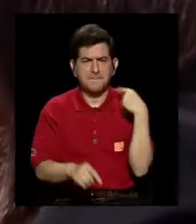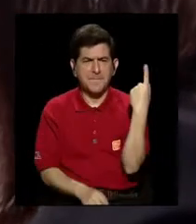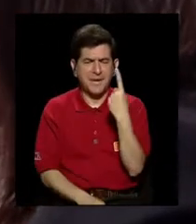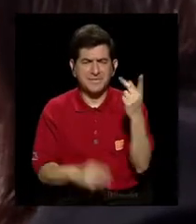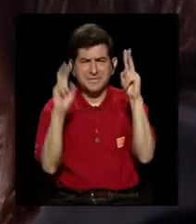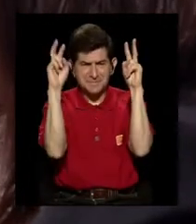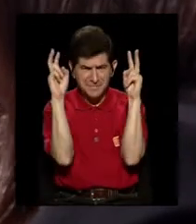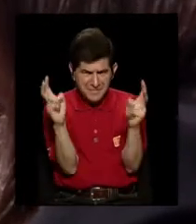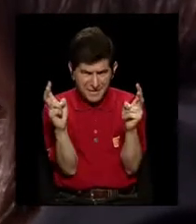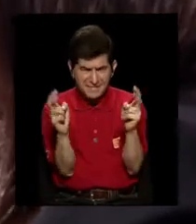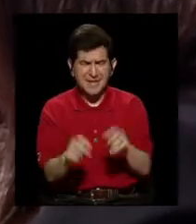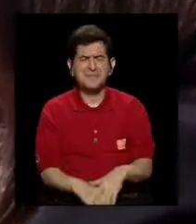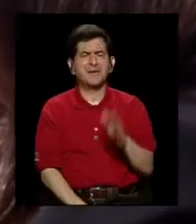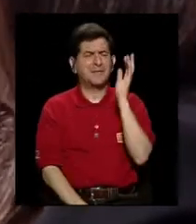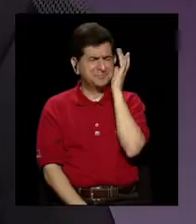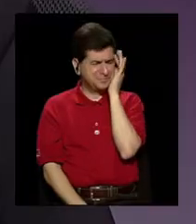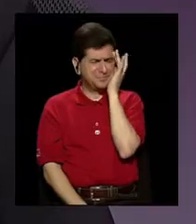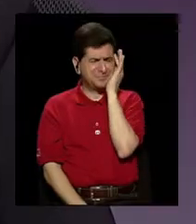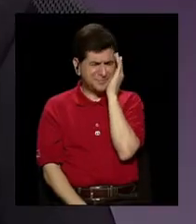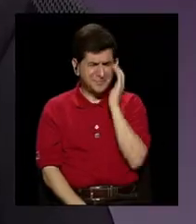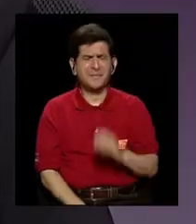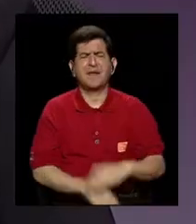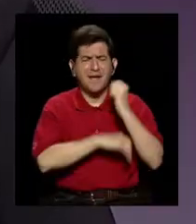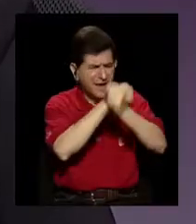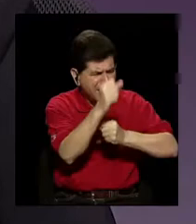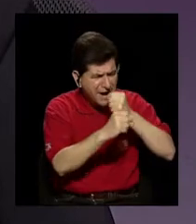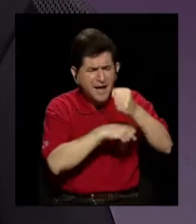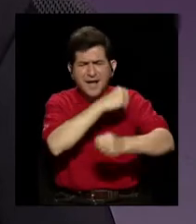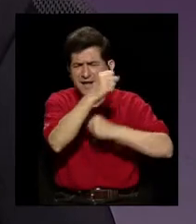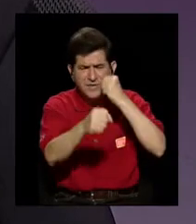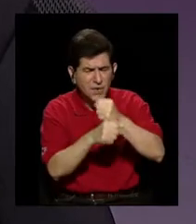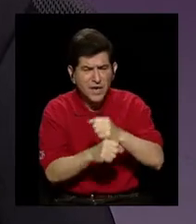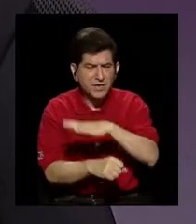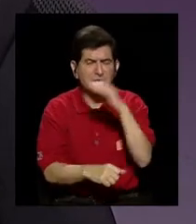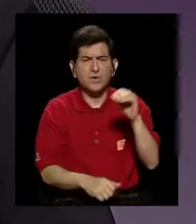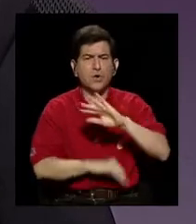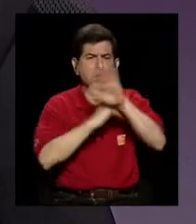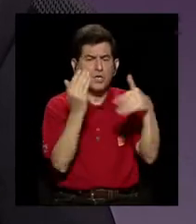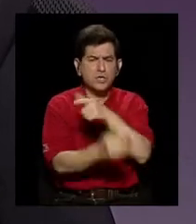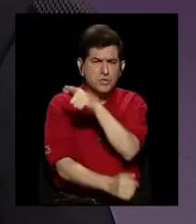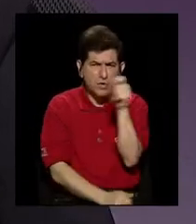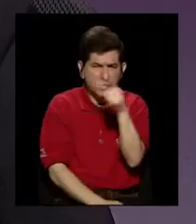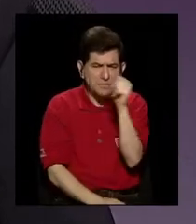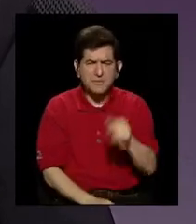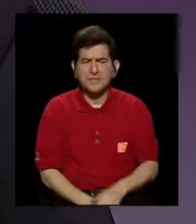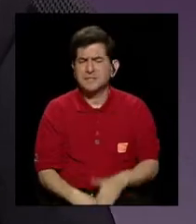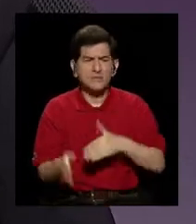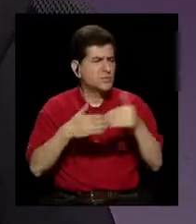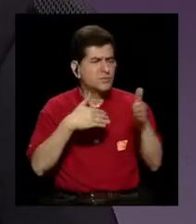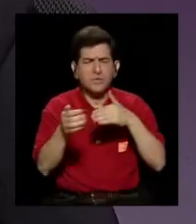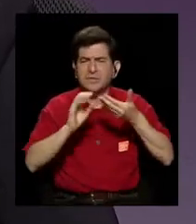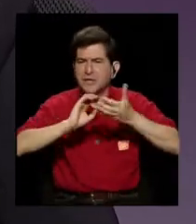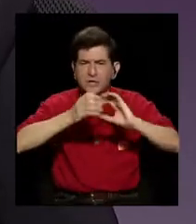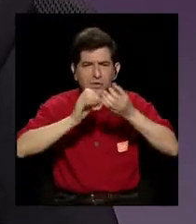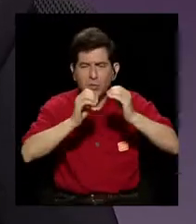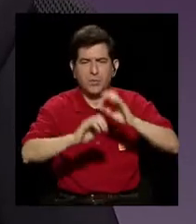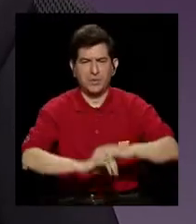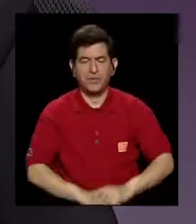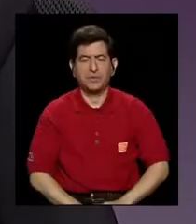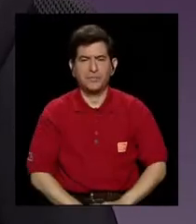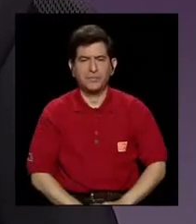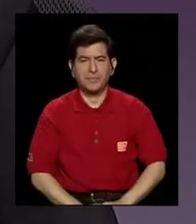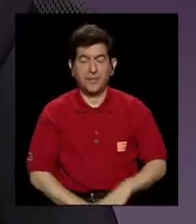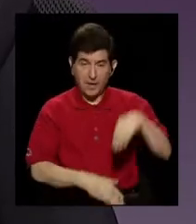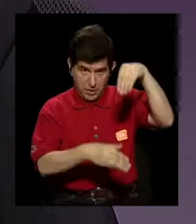ser un tema que nos debe preocupar todos los años y todos los meses independientemente del número.